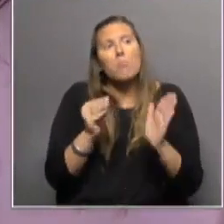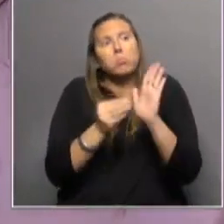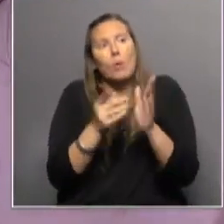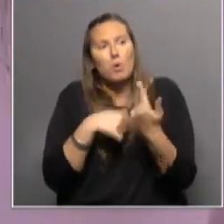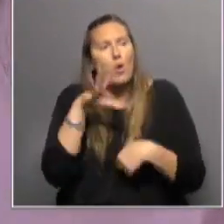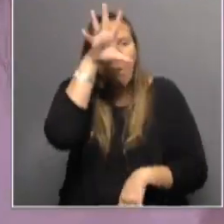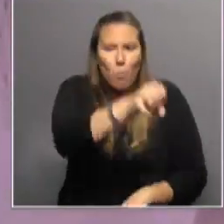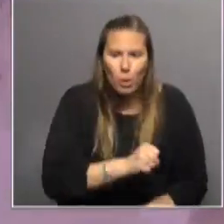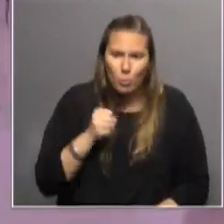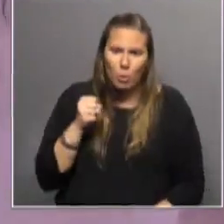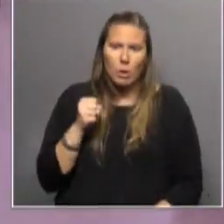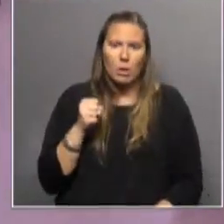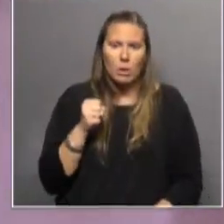ver,